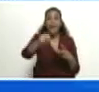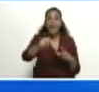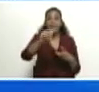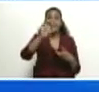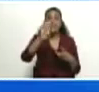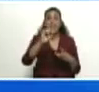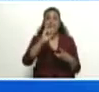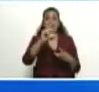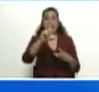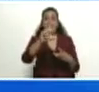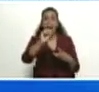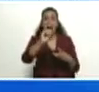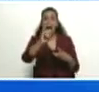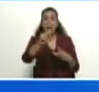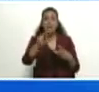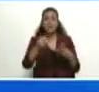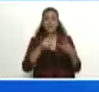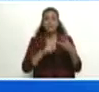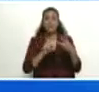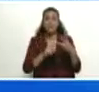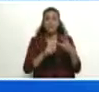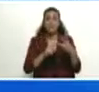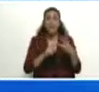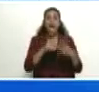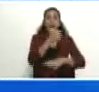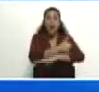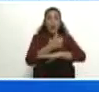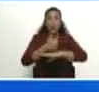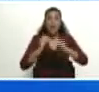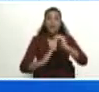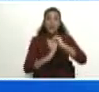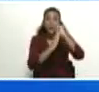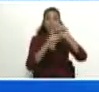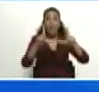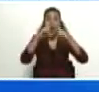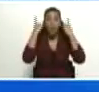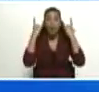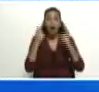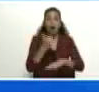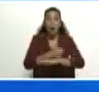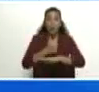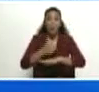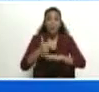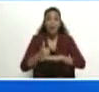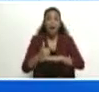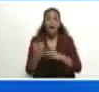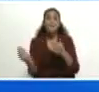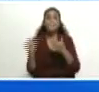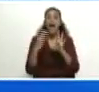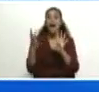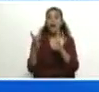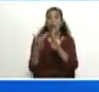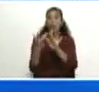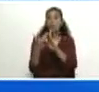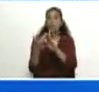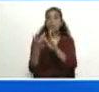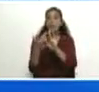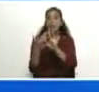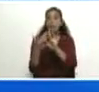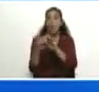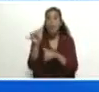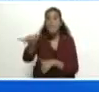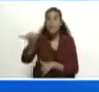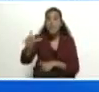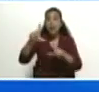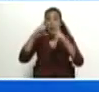Nielare Bermúdez, Autoridad Única de Salud de La Guaira. Y vamos a darle el pase para que